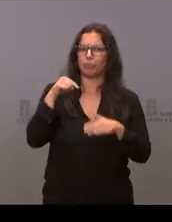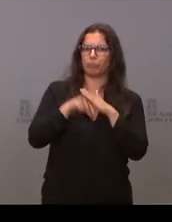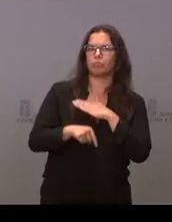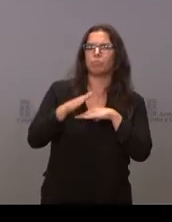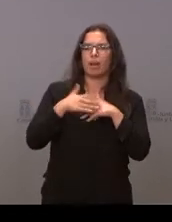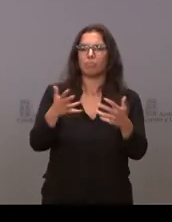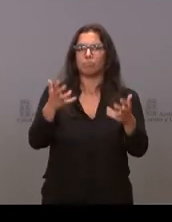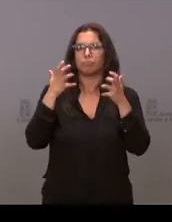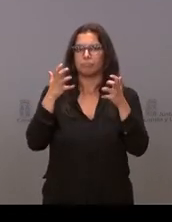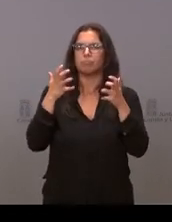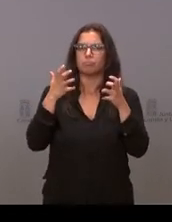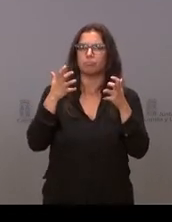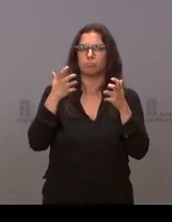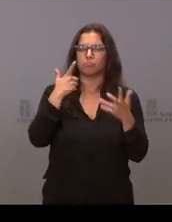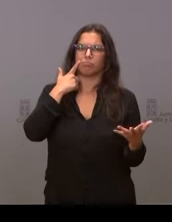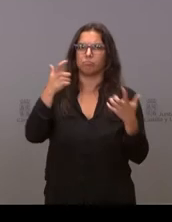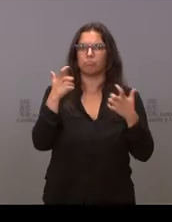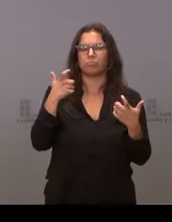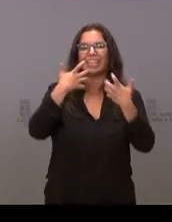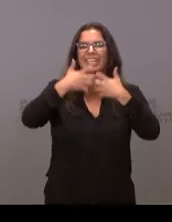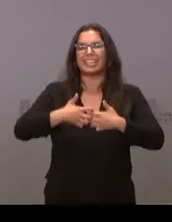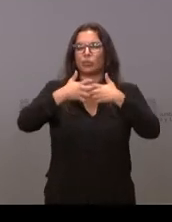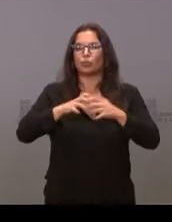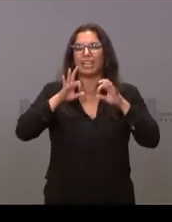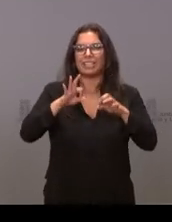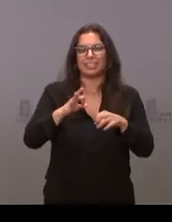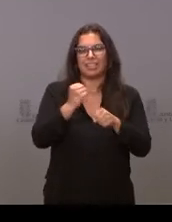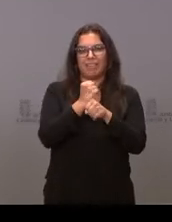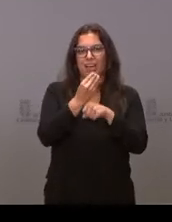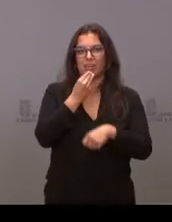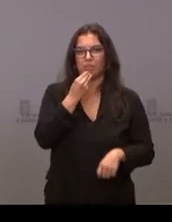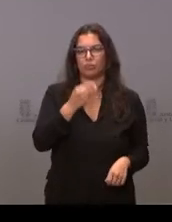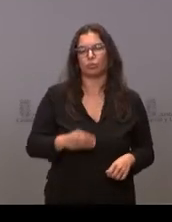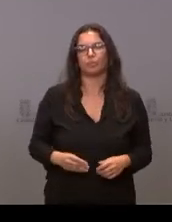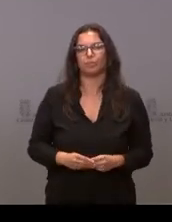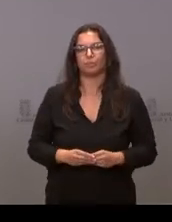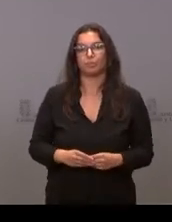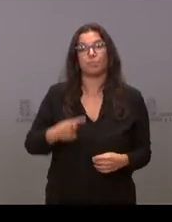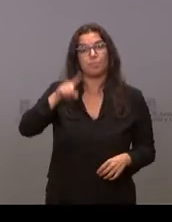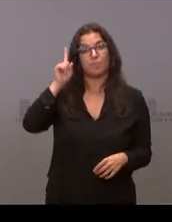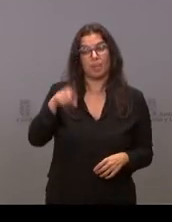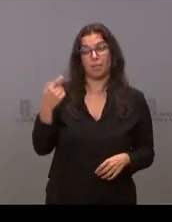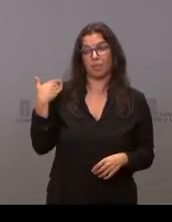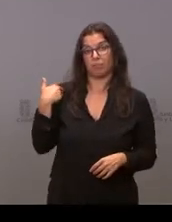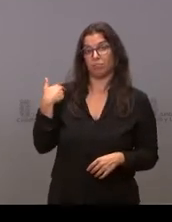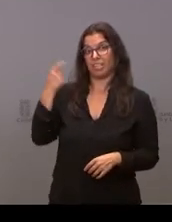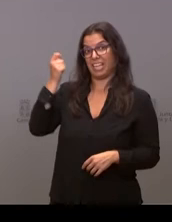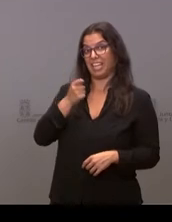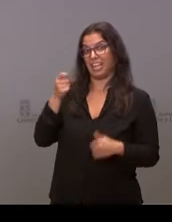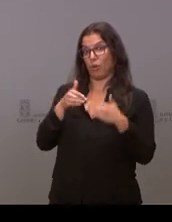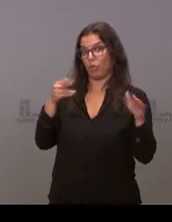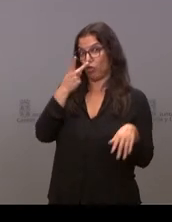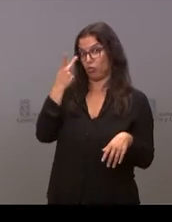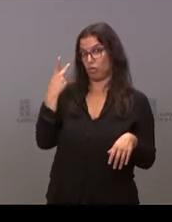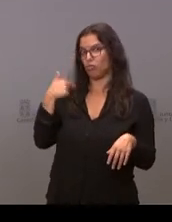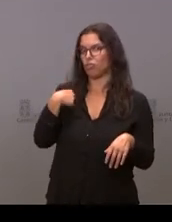beneficiarán muy sustancialmente a las industrias agroalimentarias. También avancé en aquel momento en apostar